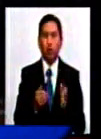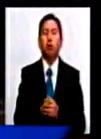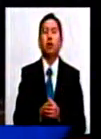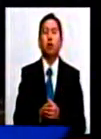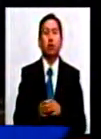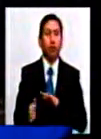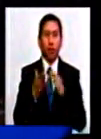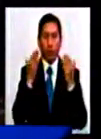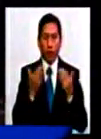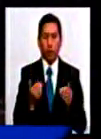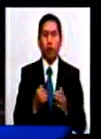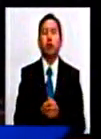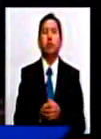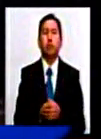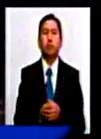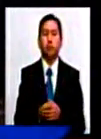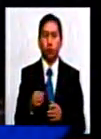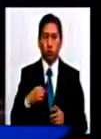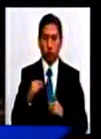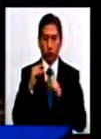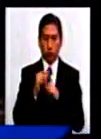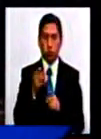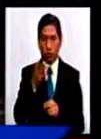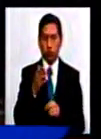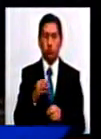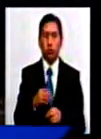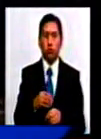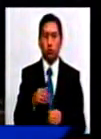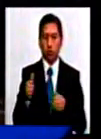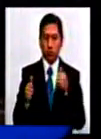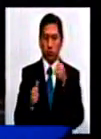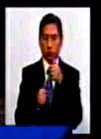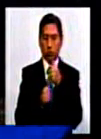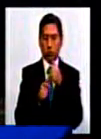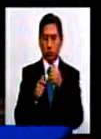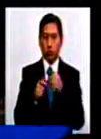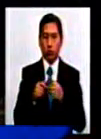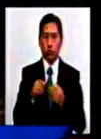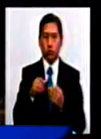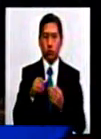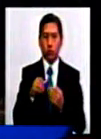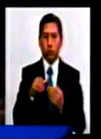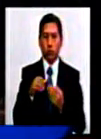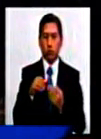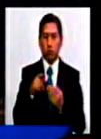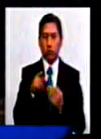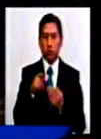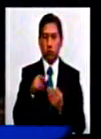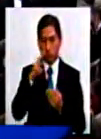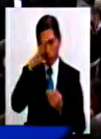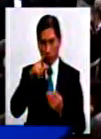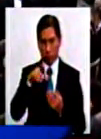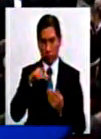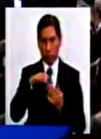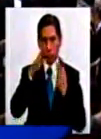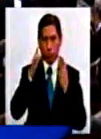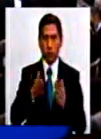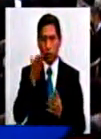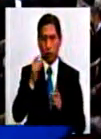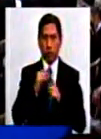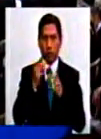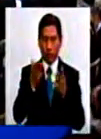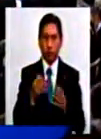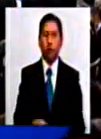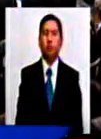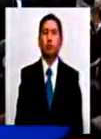Y ahora doy la palabra al coagente de Bolivia, excelentísimo señor Laurenti Solís. Tiene usted la